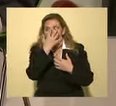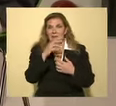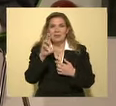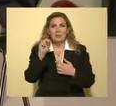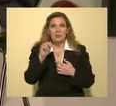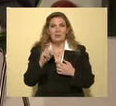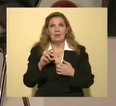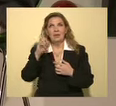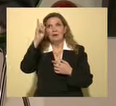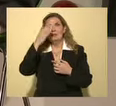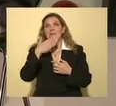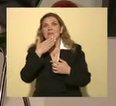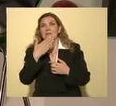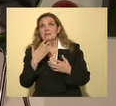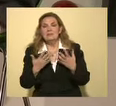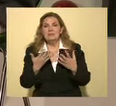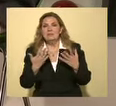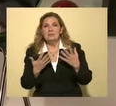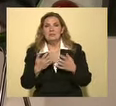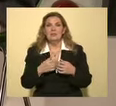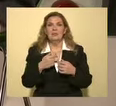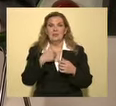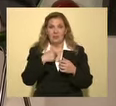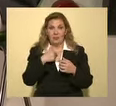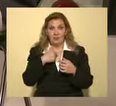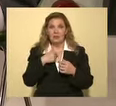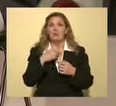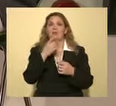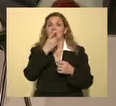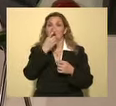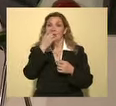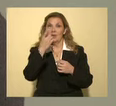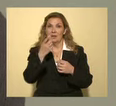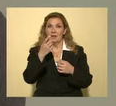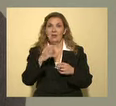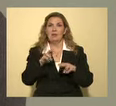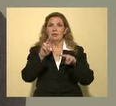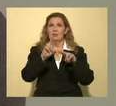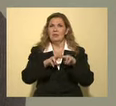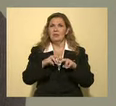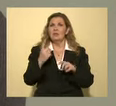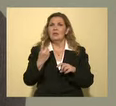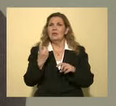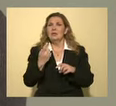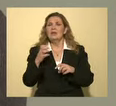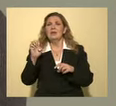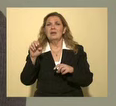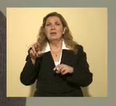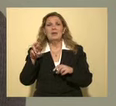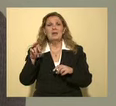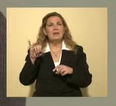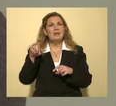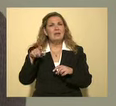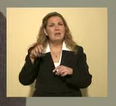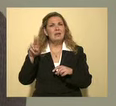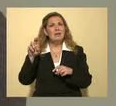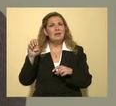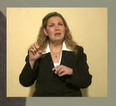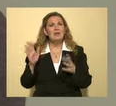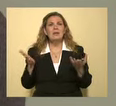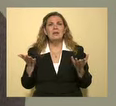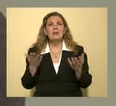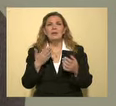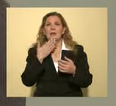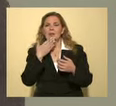mío. Pero no, favor. Mejor de alegría, sí, de felicidad. No, de yo lo que sí dije cuando nos sentaron, dije, oye, Enrique, no, pues ya no nos los van a sentar. Dije,